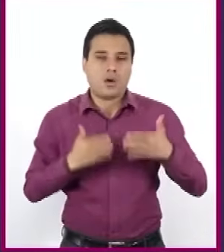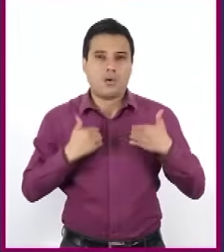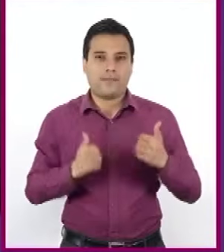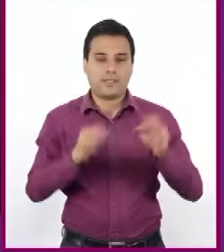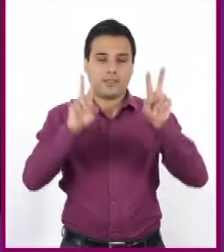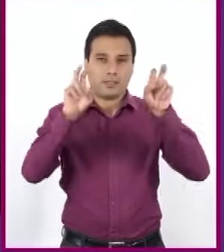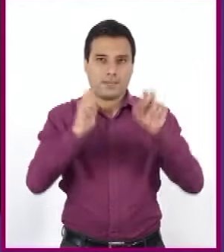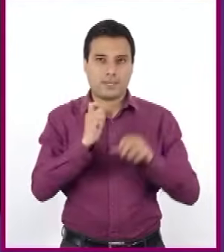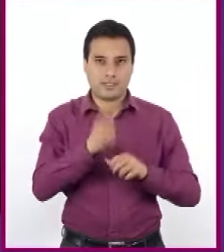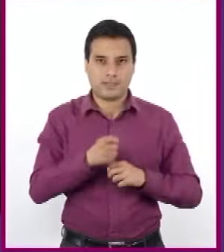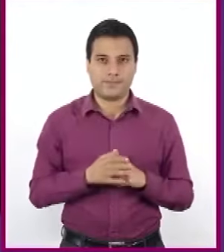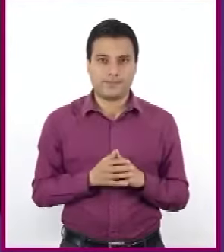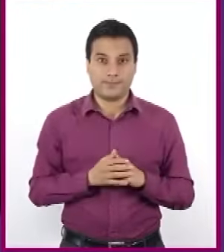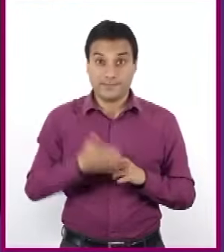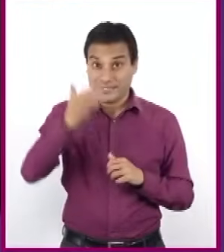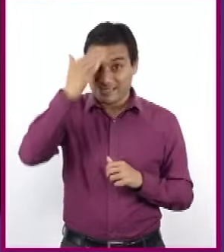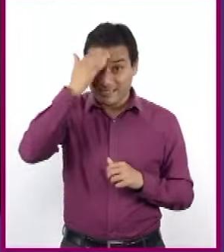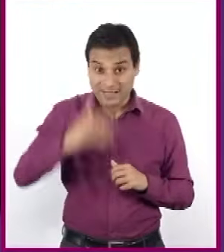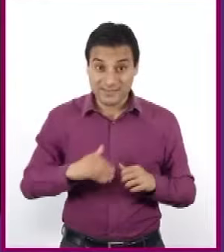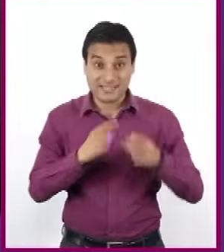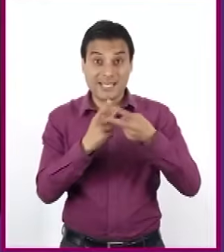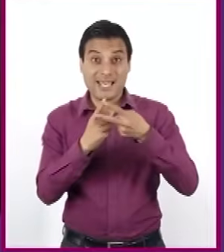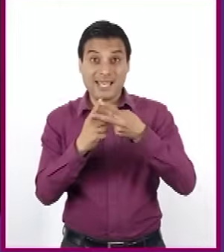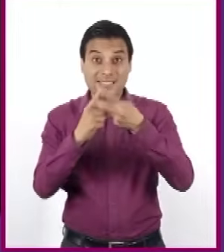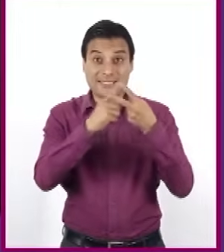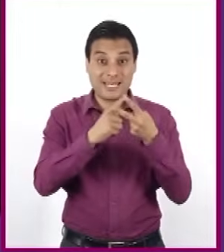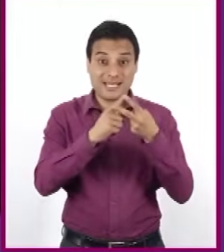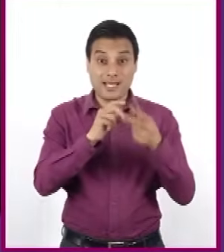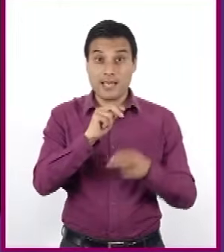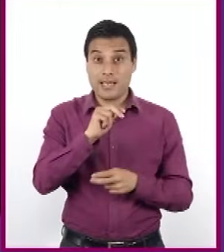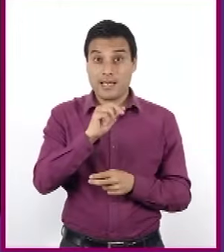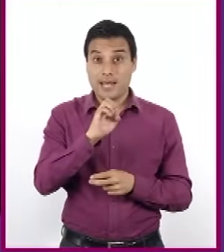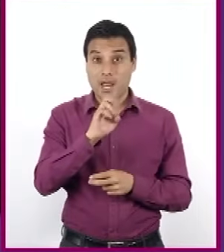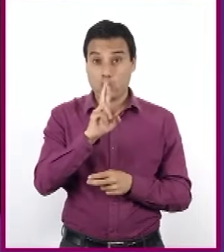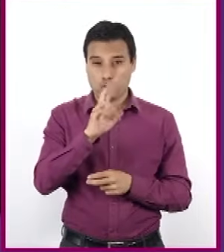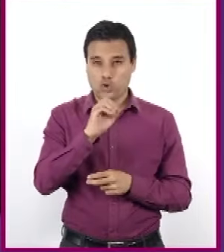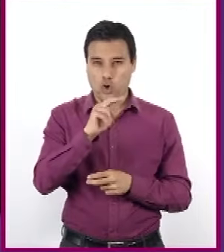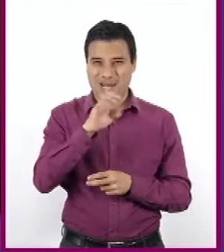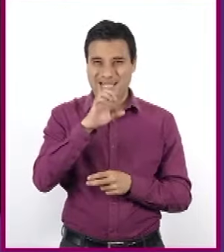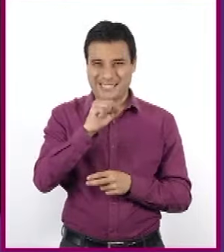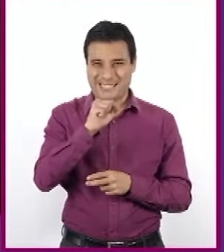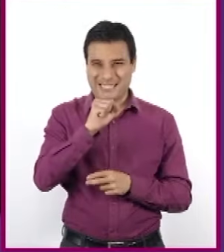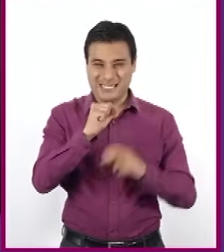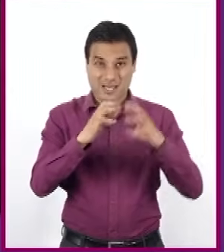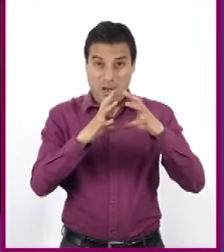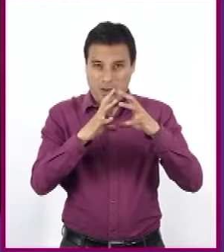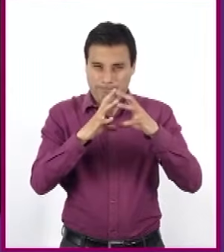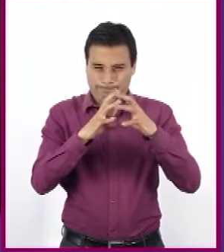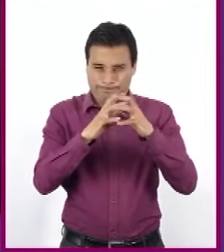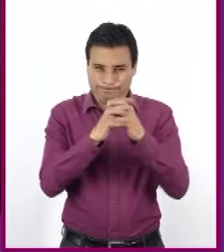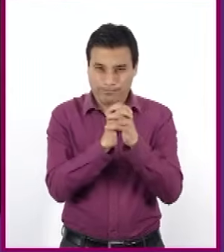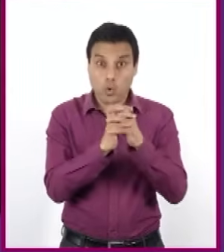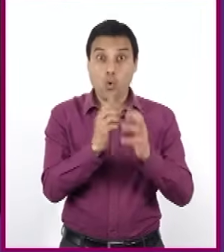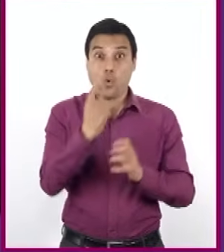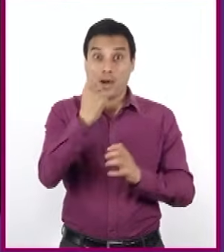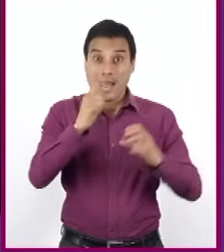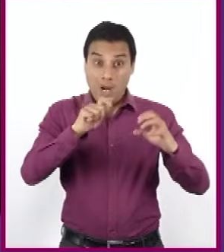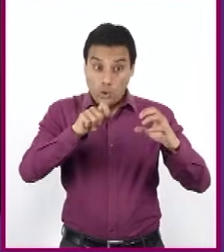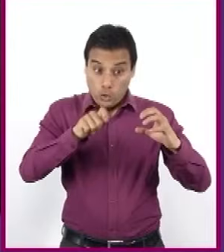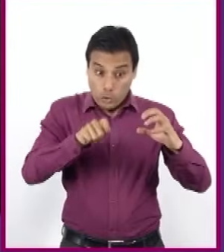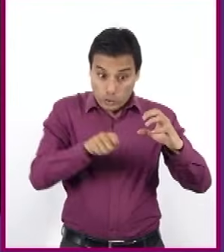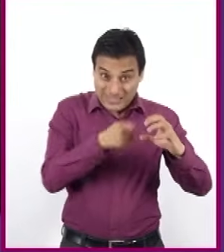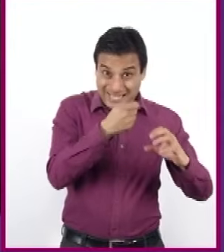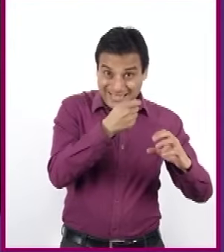que las estrellas de neutrones son tan densas que una sola cucharadita sería más pesada que toda la